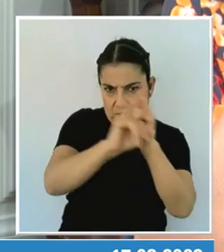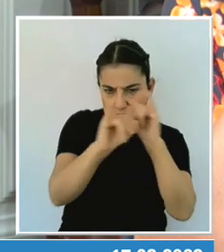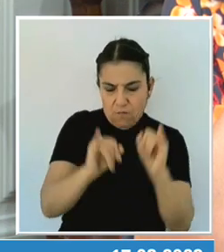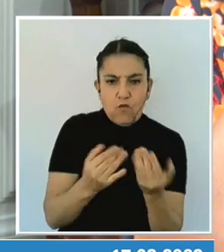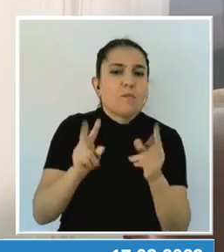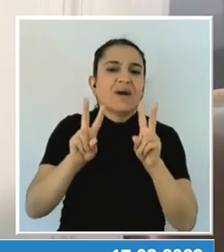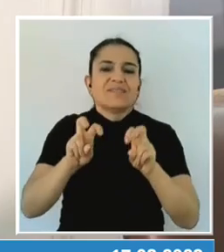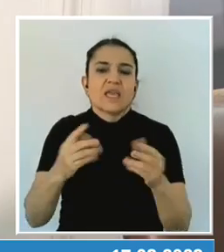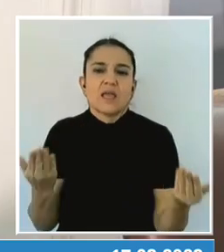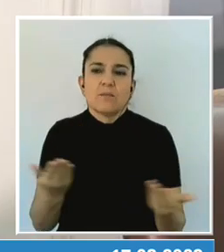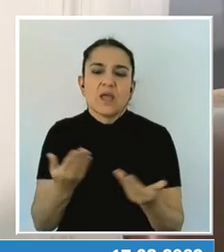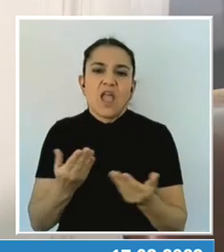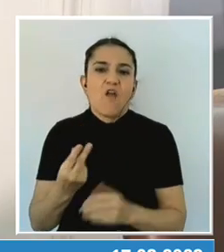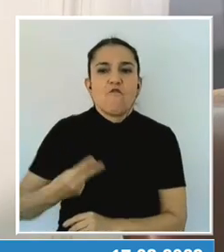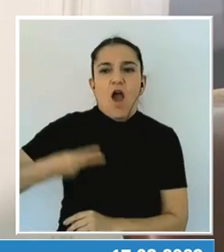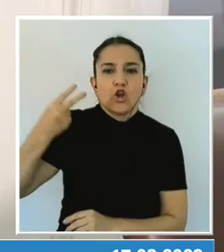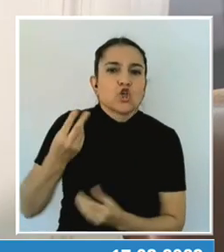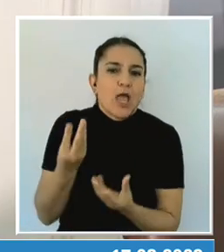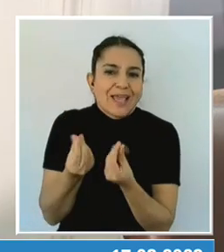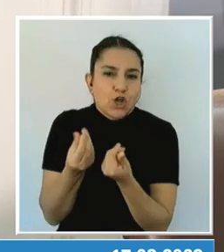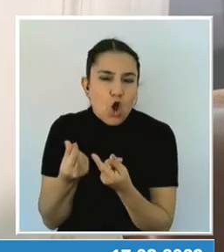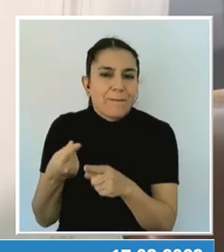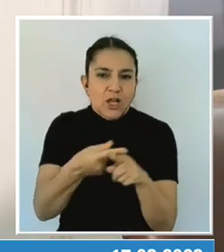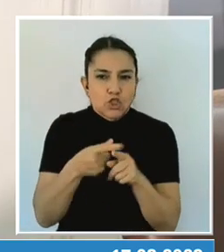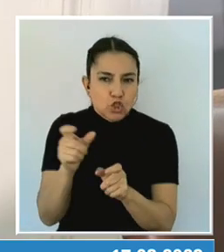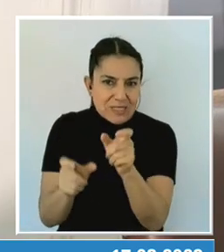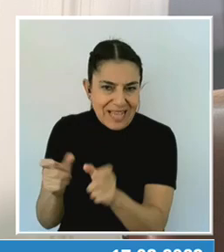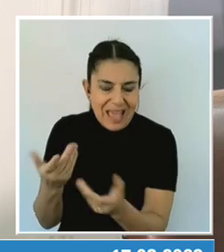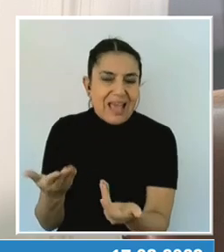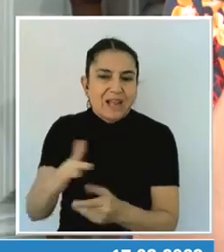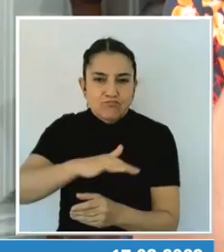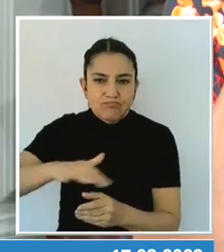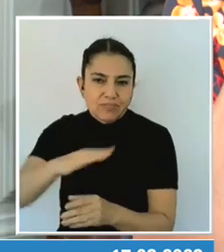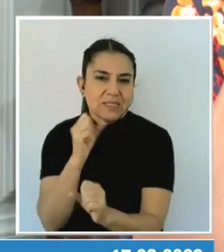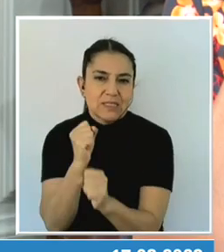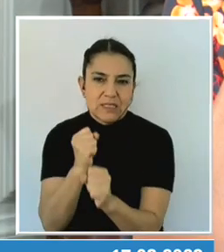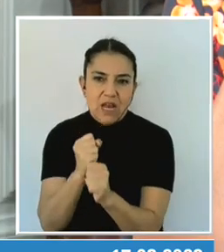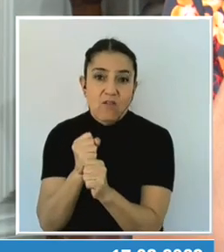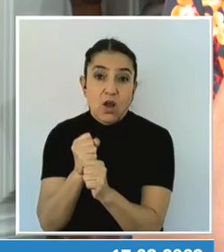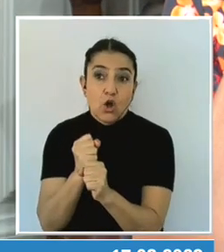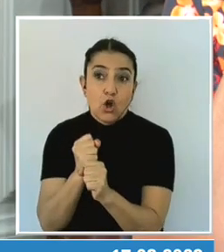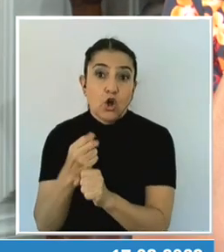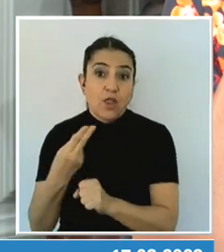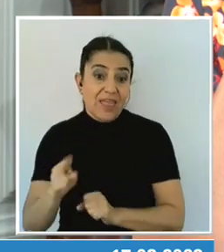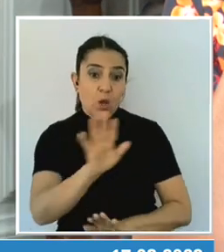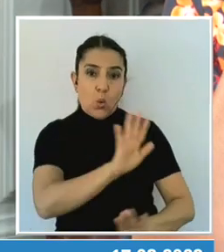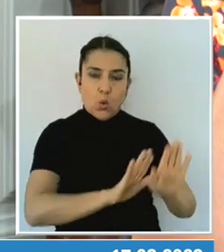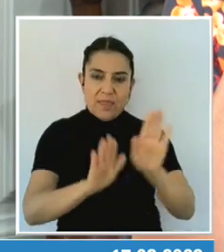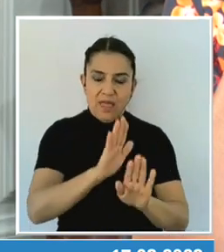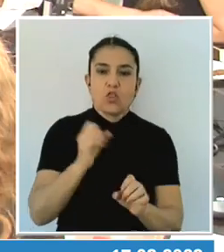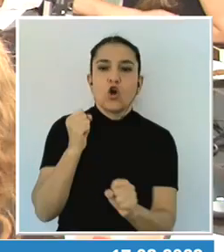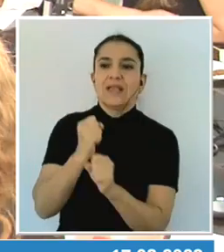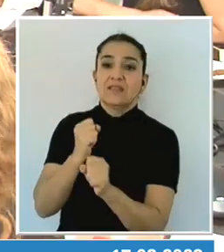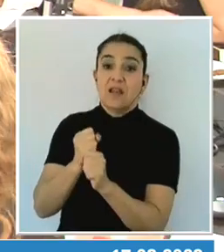la valorización económica y social del trabajo de cuidado y el trabajo doméstico no remunerado. Me gustaría